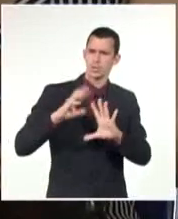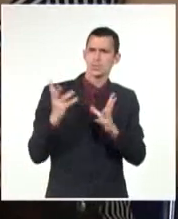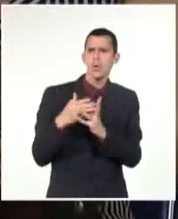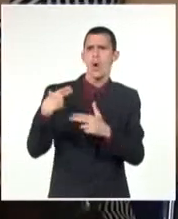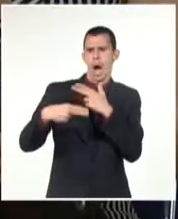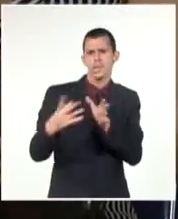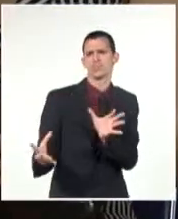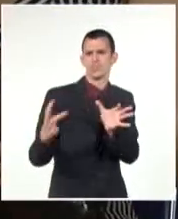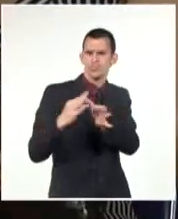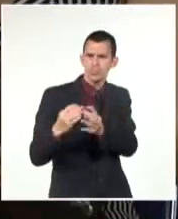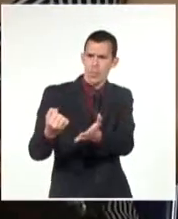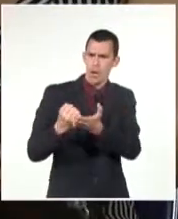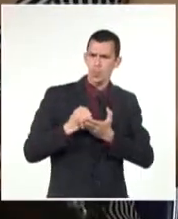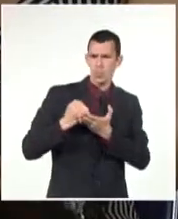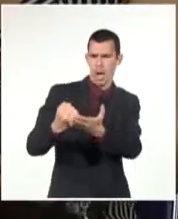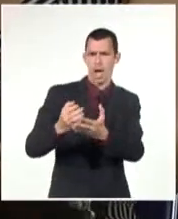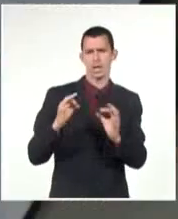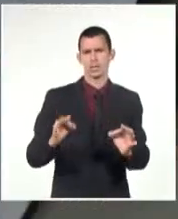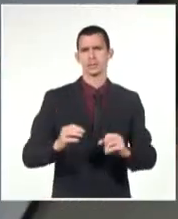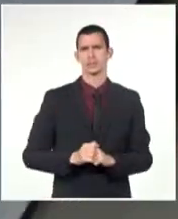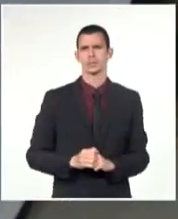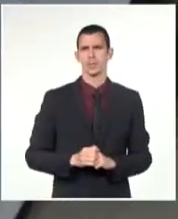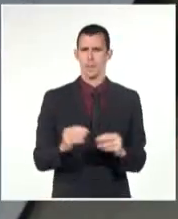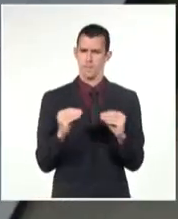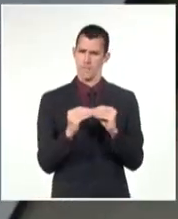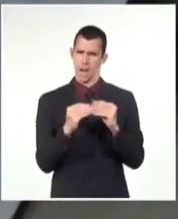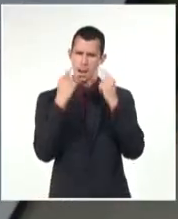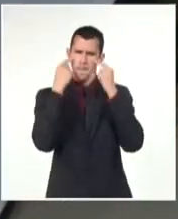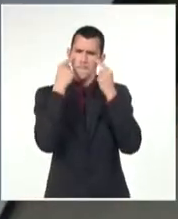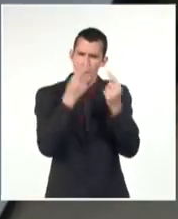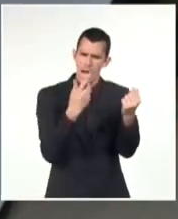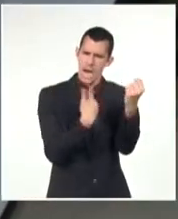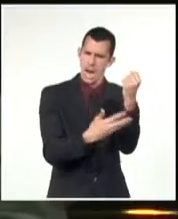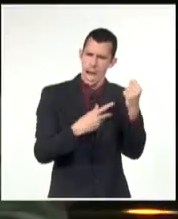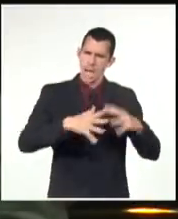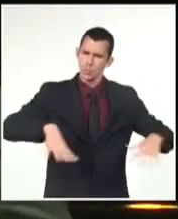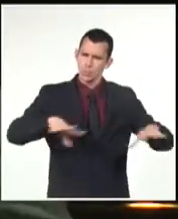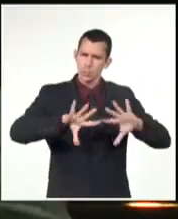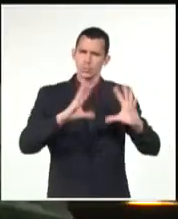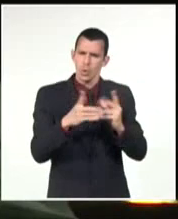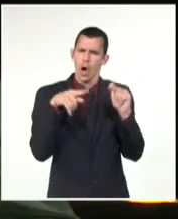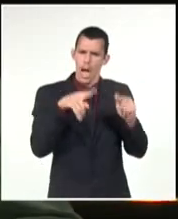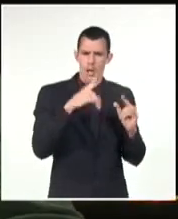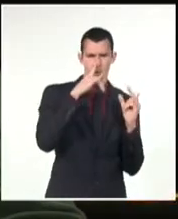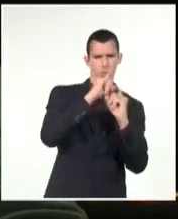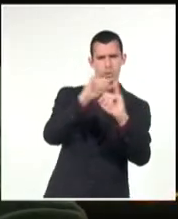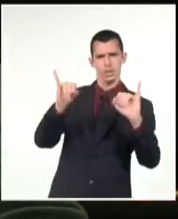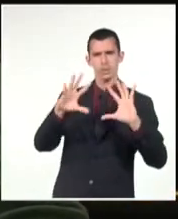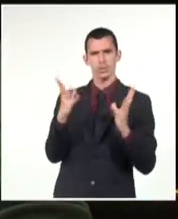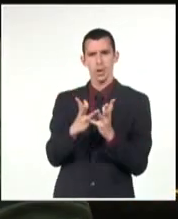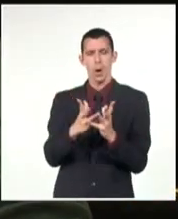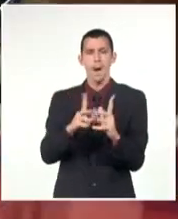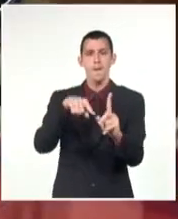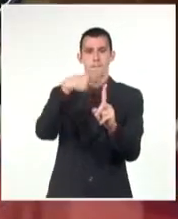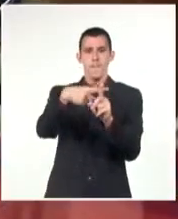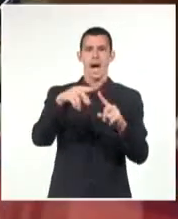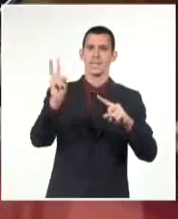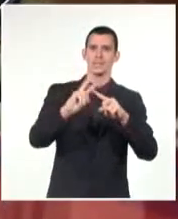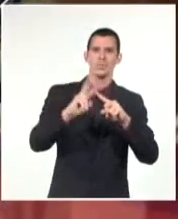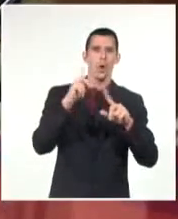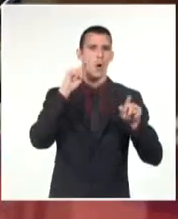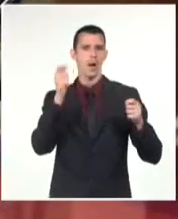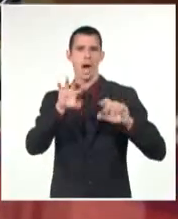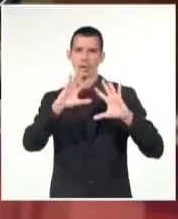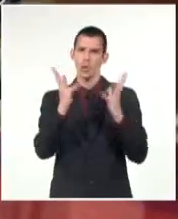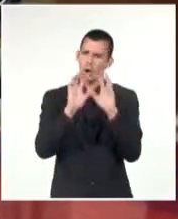reflejen la realidad y de incentivar la creación de dramatizados radiales y televisivos. La vicepresidenta del ICAI, Tania Delgado,